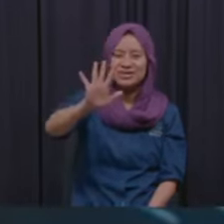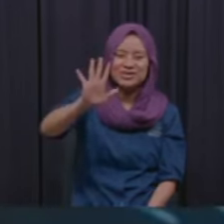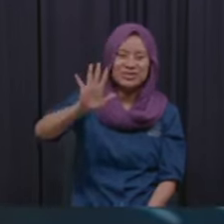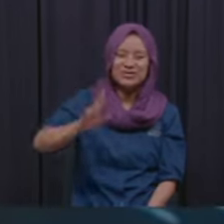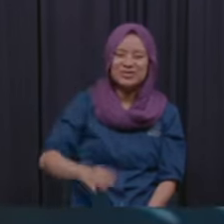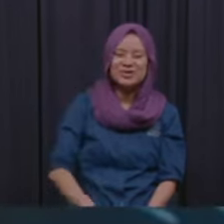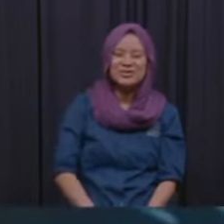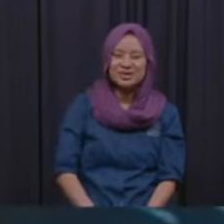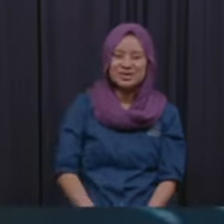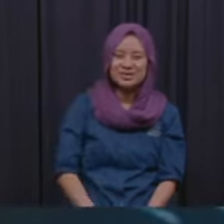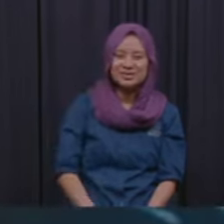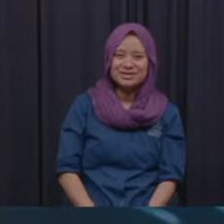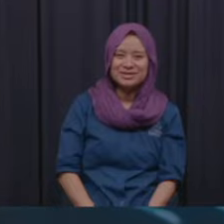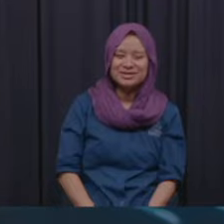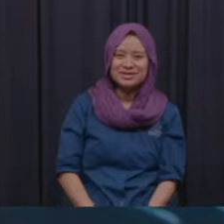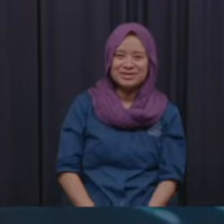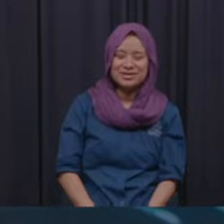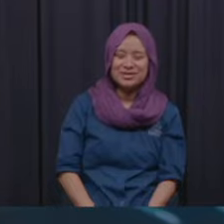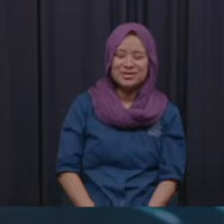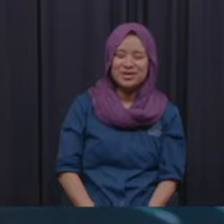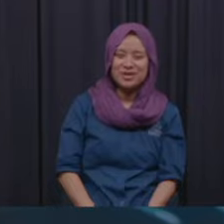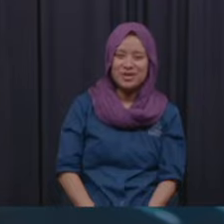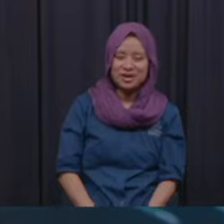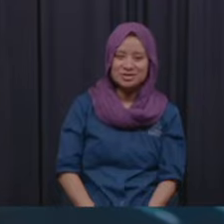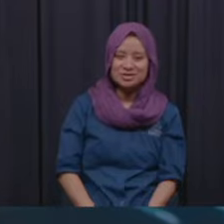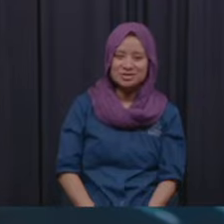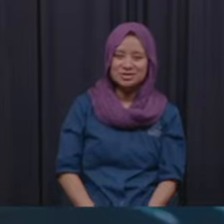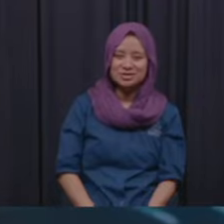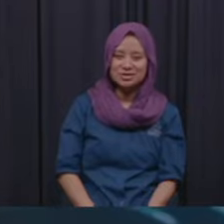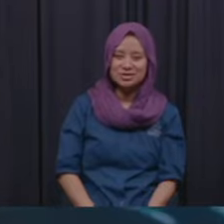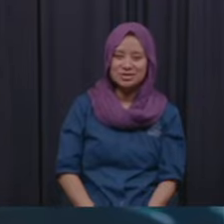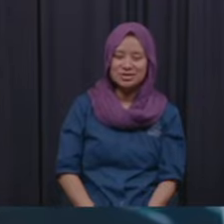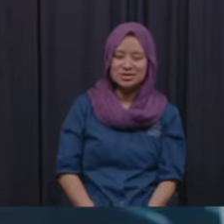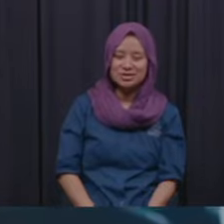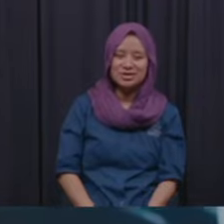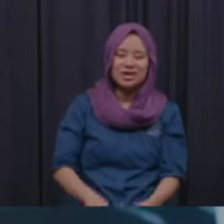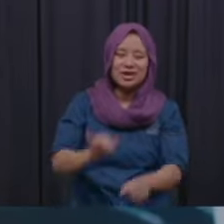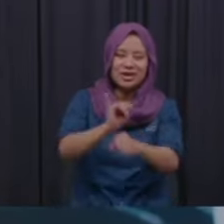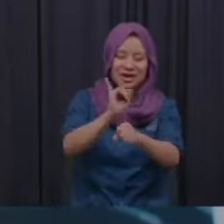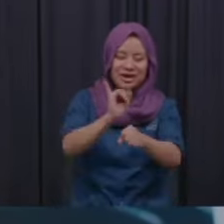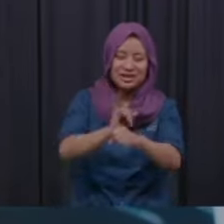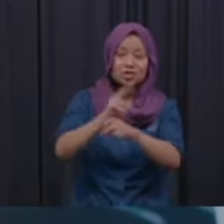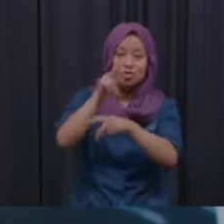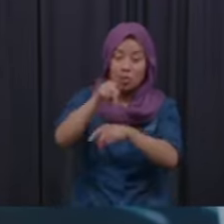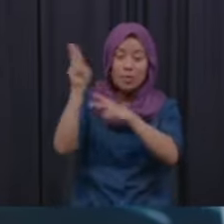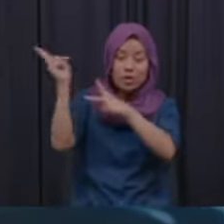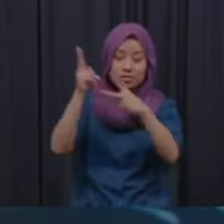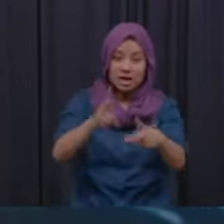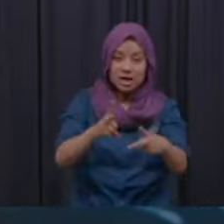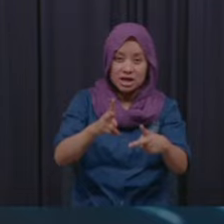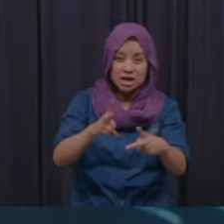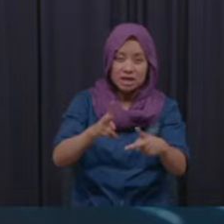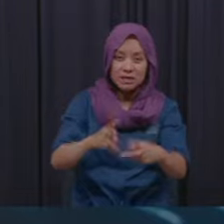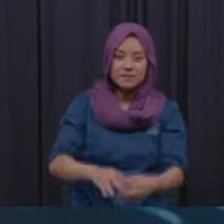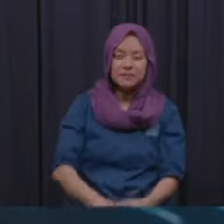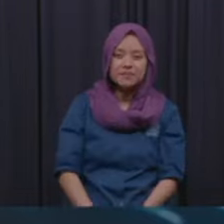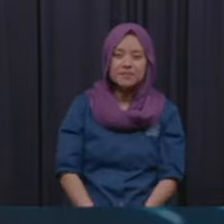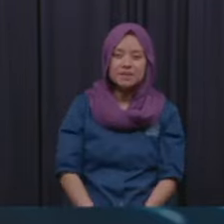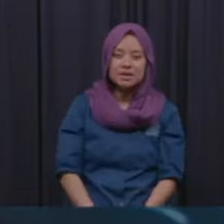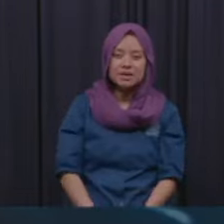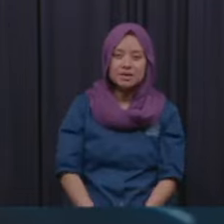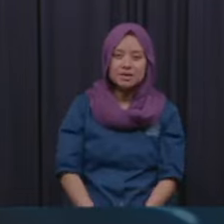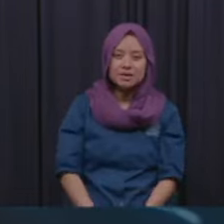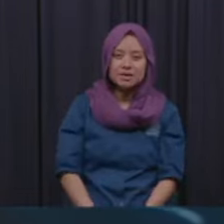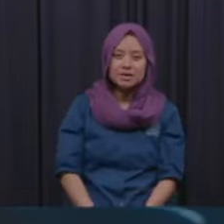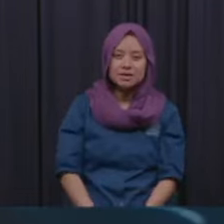un servicio también general. No es específico de damas, usted puede venir, es un servicio general para todos. A